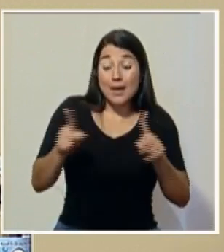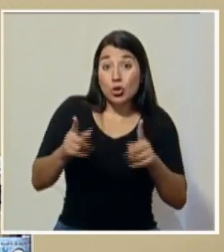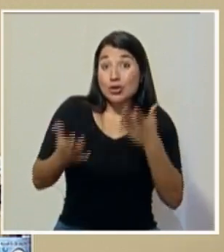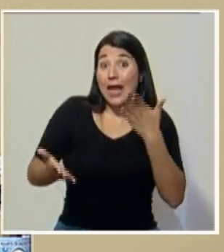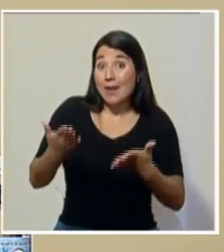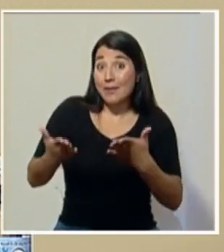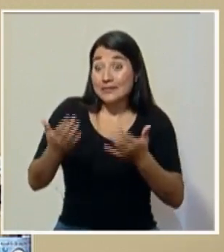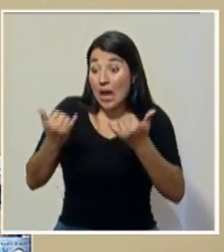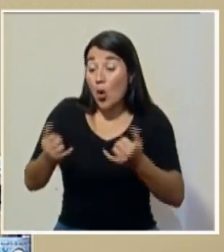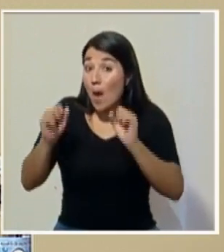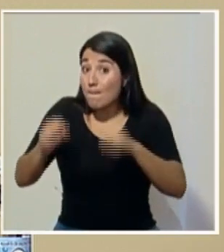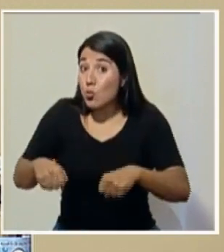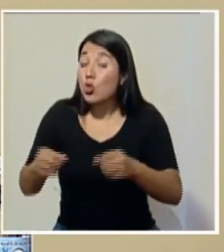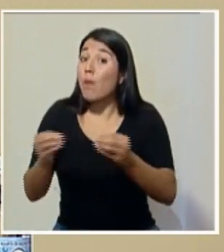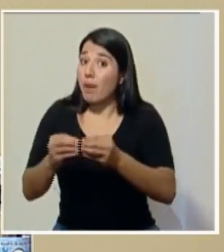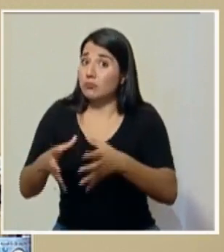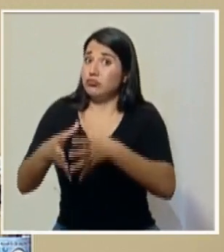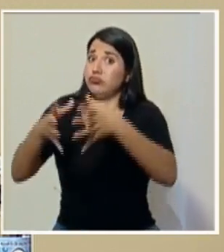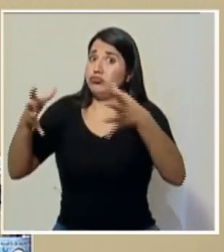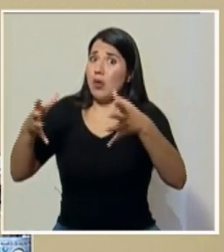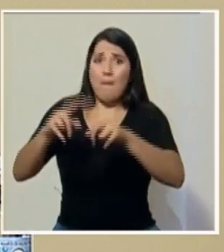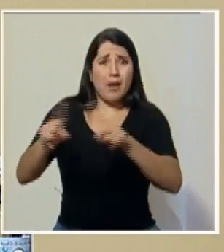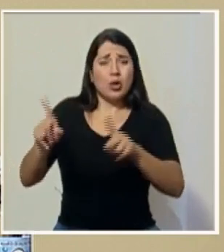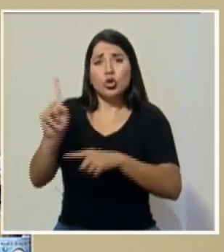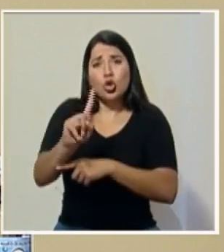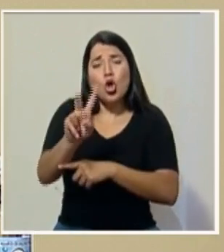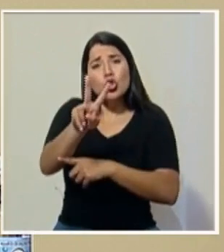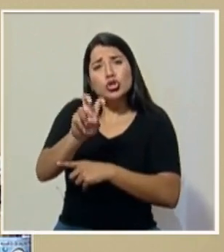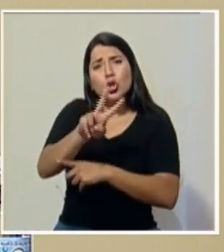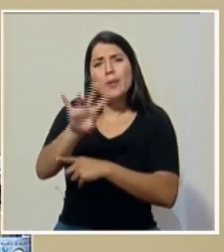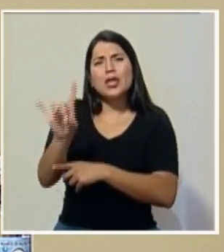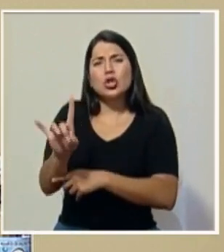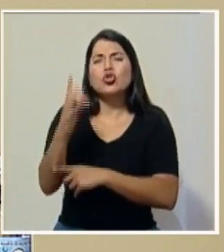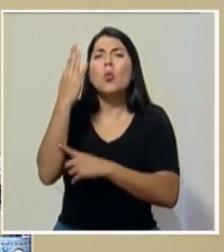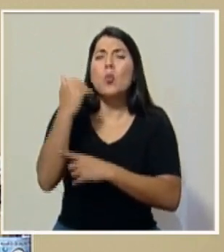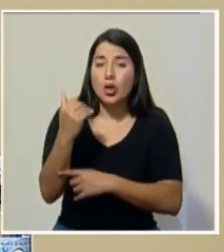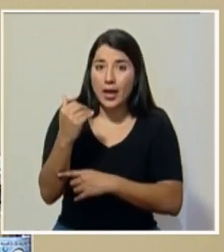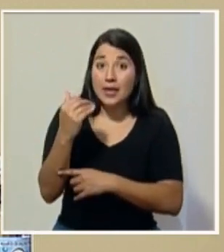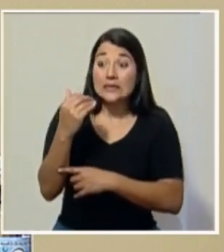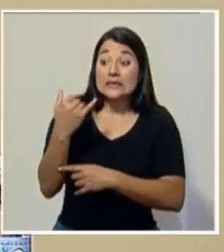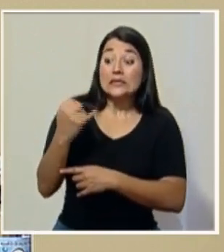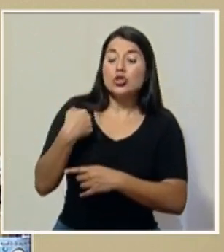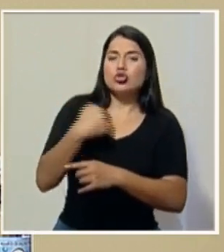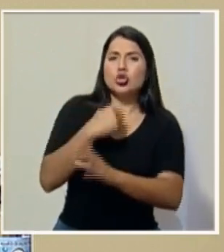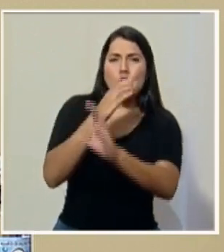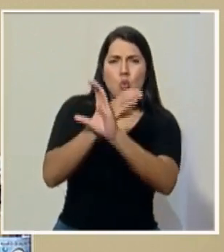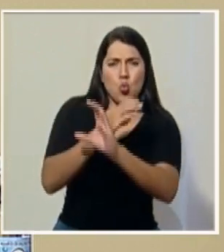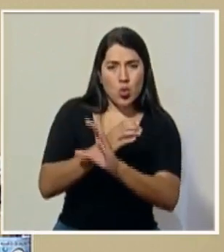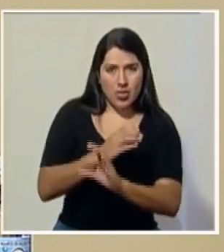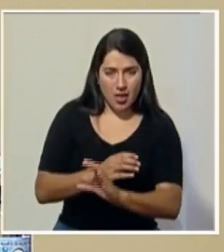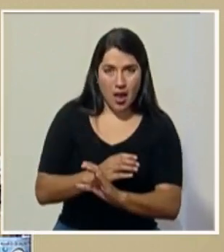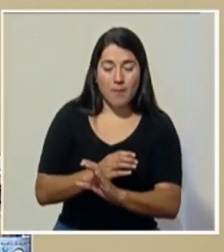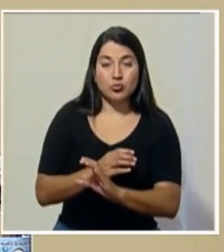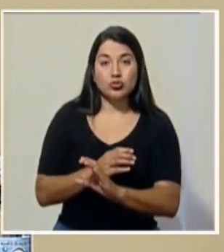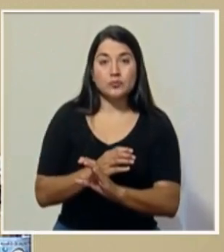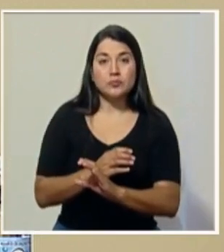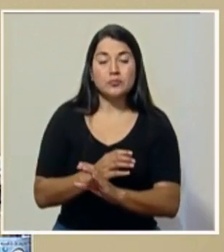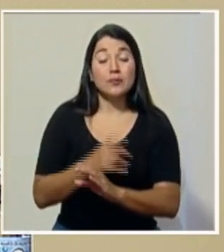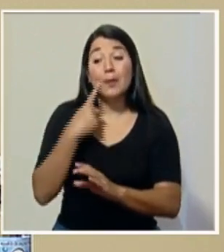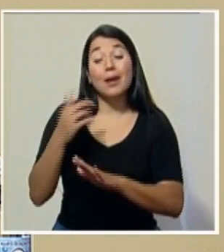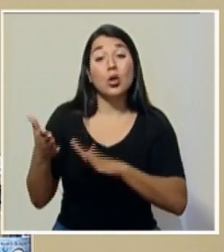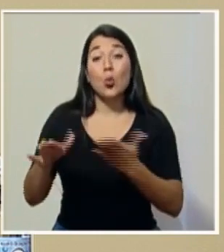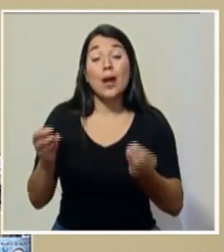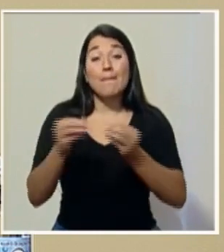sabemos que van a haber más fallecimientos, pero en la medida que nos responsabilicemos y que nos cuidemos, vamos a tener la menor cantidad posible de personas fallecidas por el